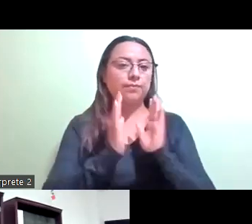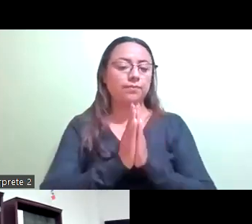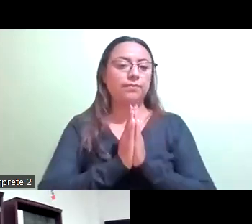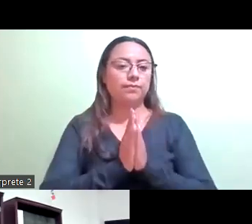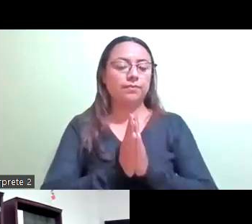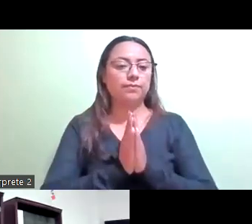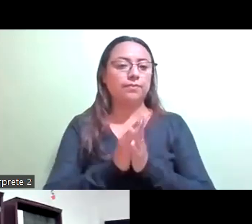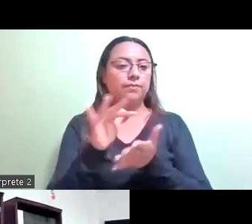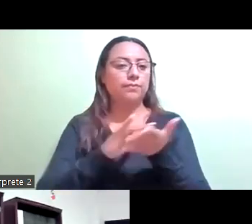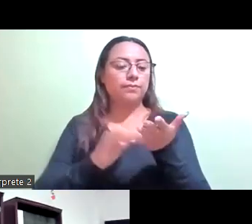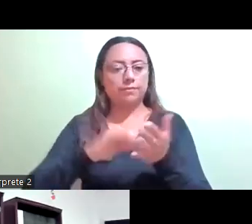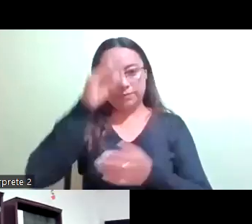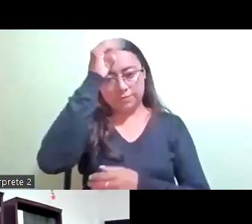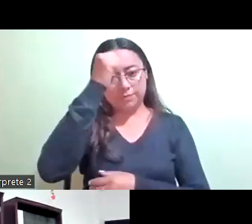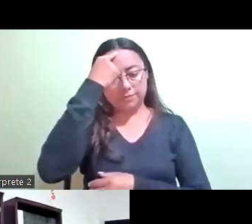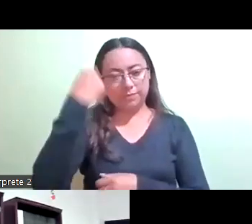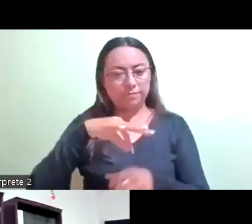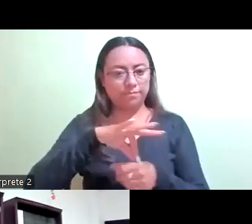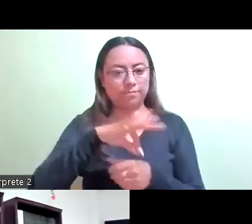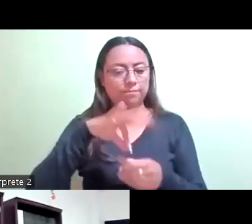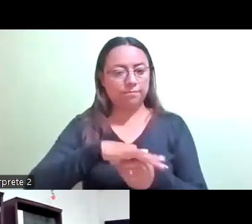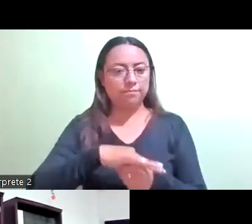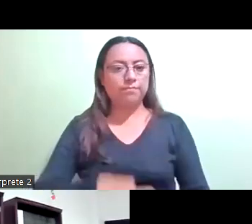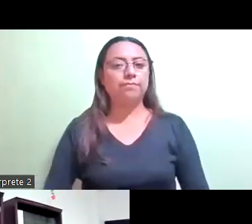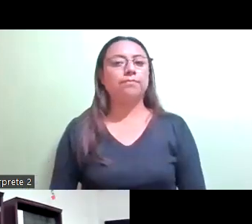la lectura del acuerdo para su votación.